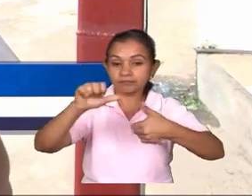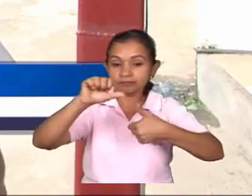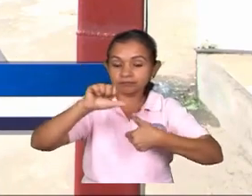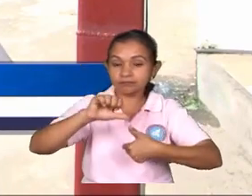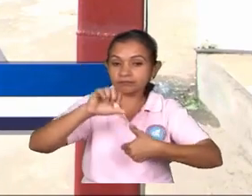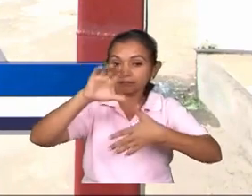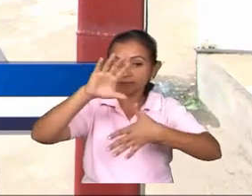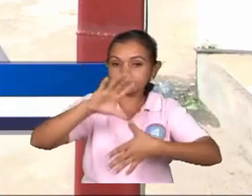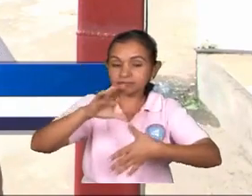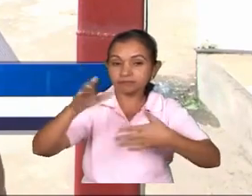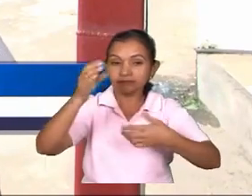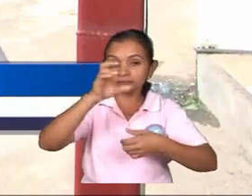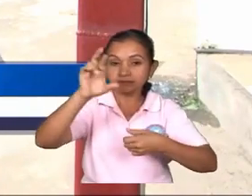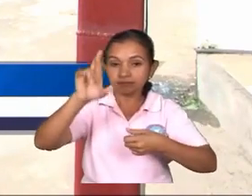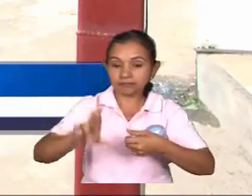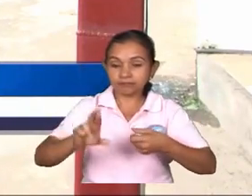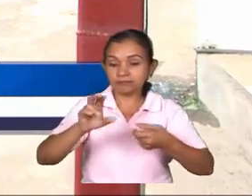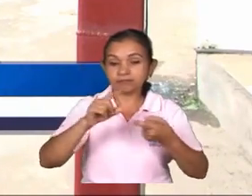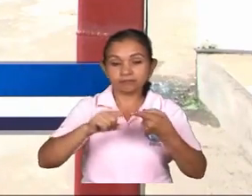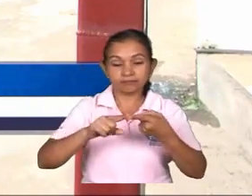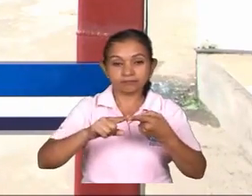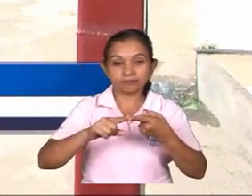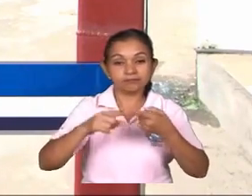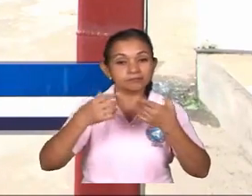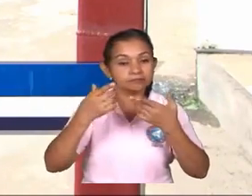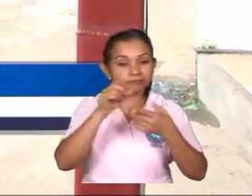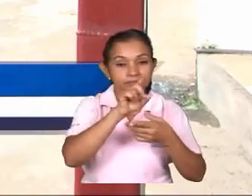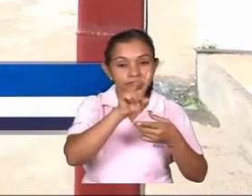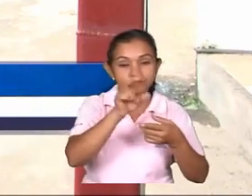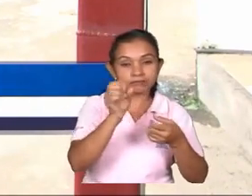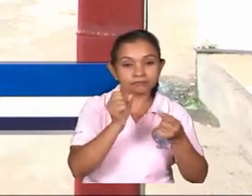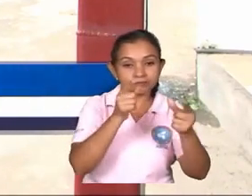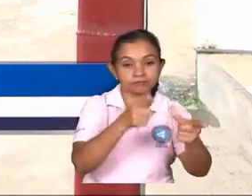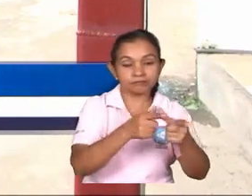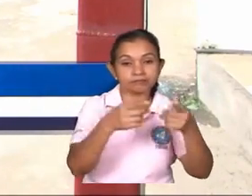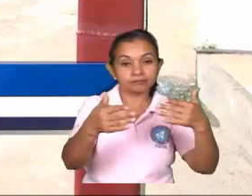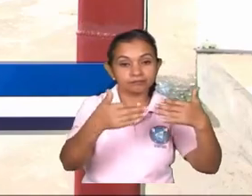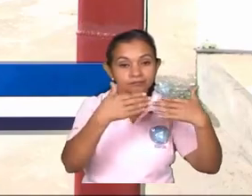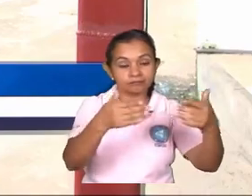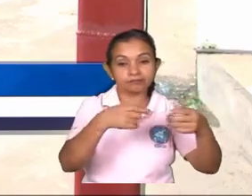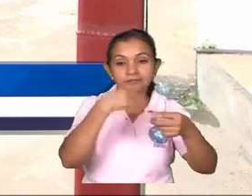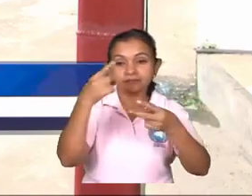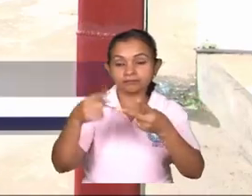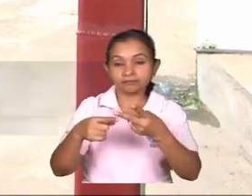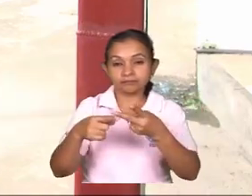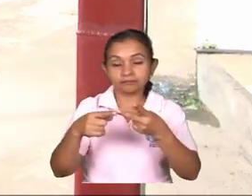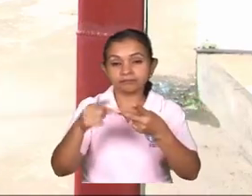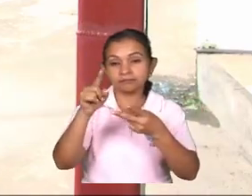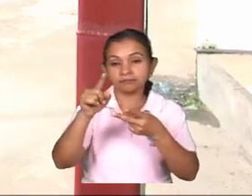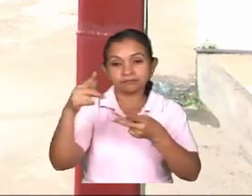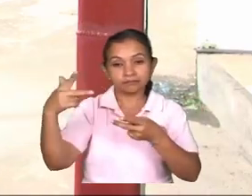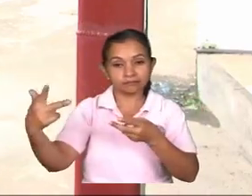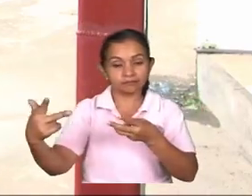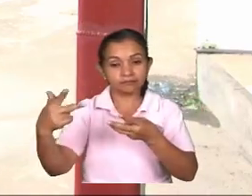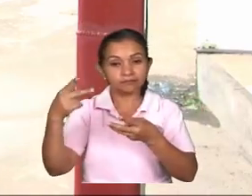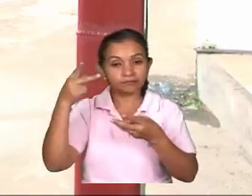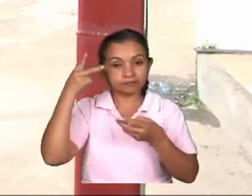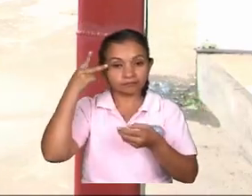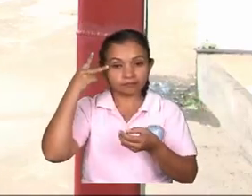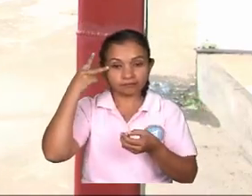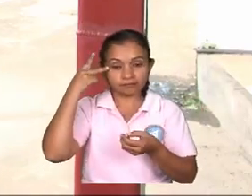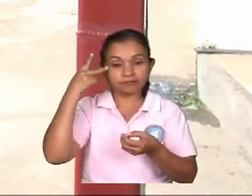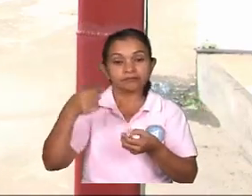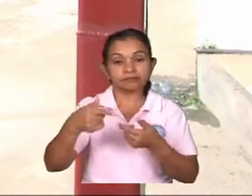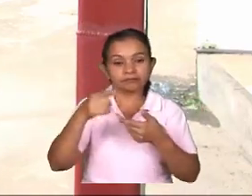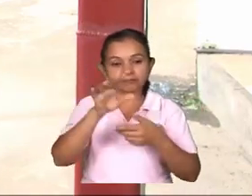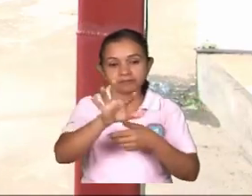en el mes de diciembre, Panamericano de Béisbol Sub-12 en octubre en Ciudad de Panamá, y el Mundial Sub-18 que va a ser en Corea, que nuestra selección